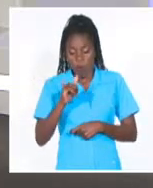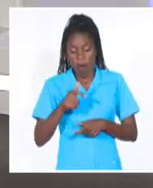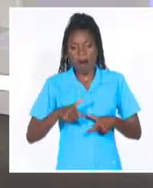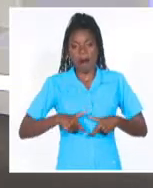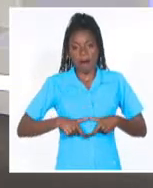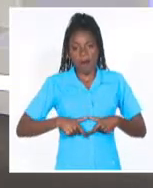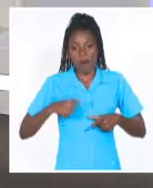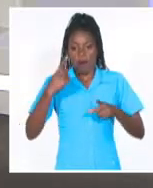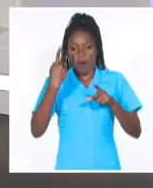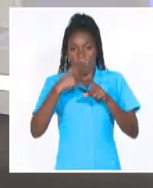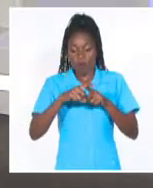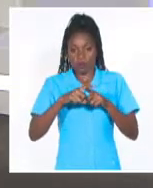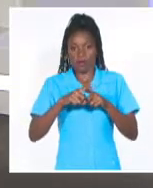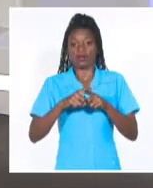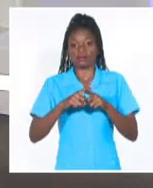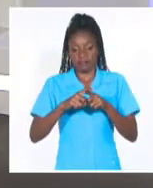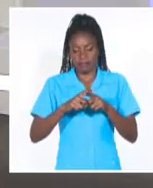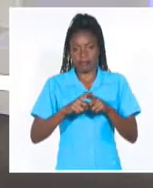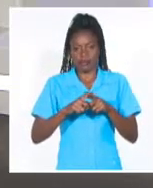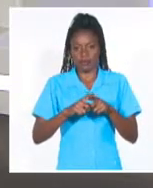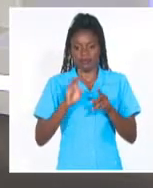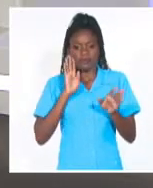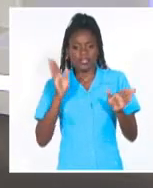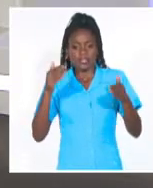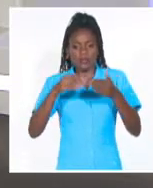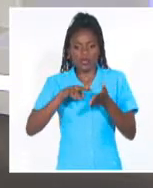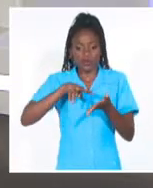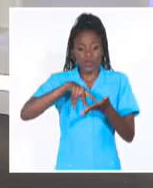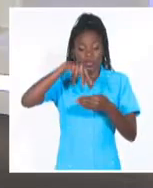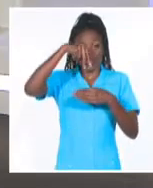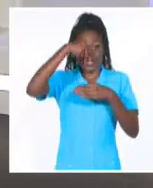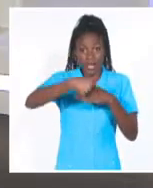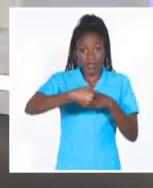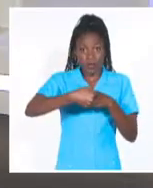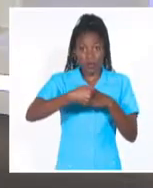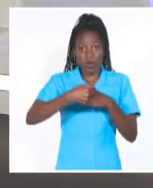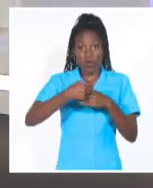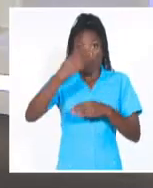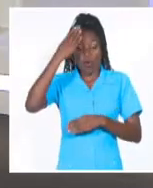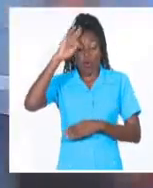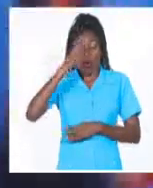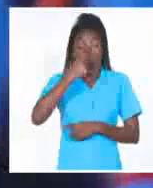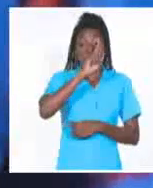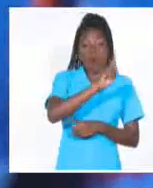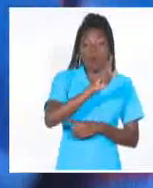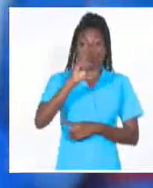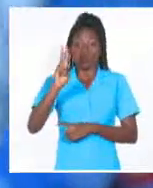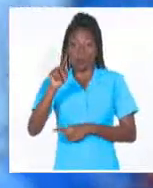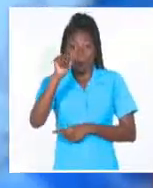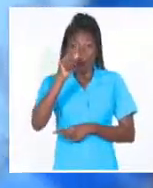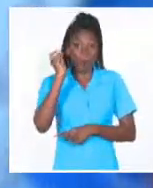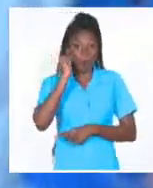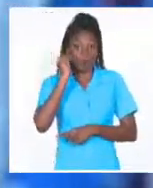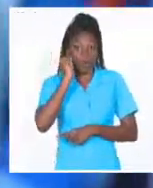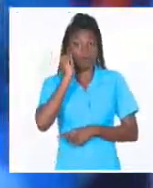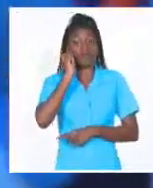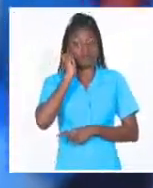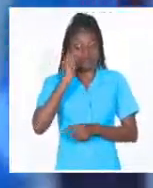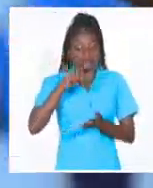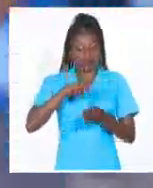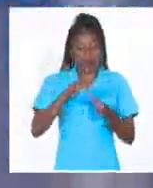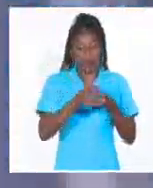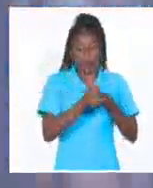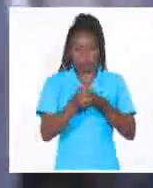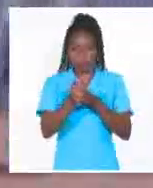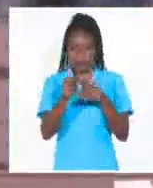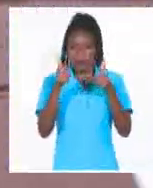otras no tanto. Hace solo minutos concluyó el triple salto femenino, donde Cuba hizo el 1-2. Leyanis Pérez dominó la competencia desde el mismo